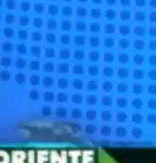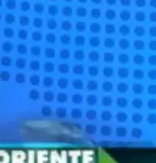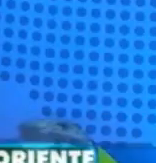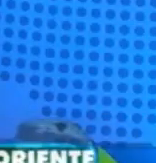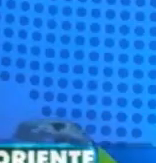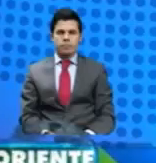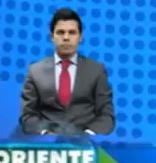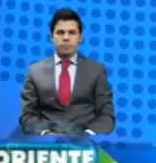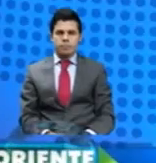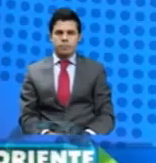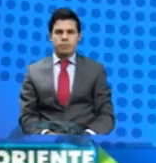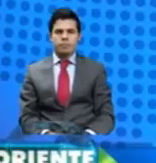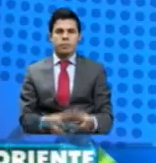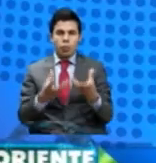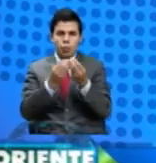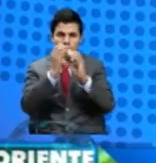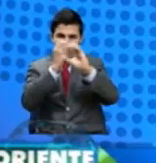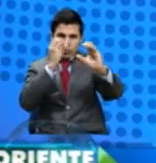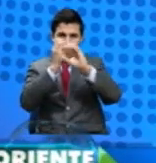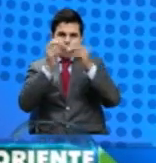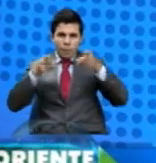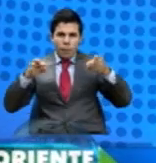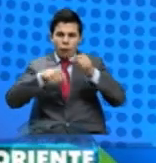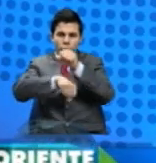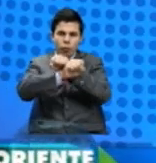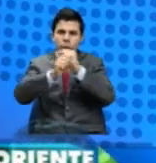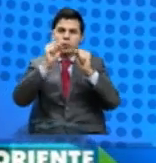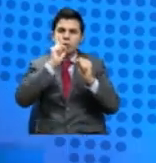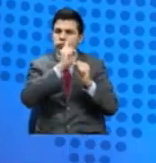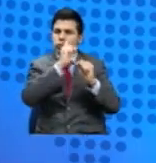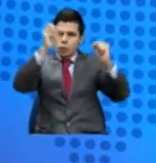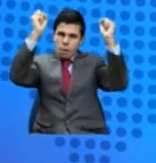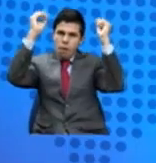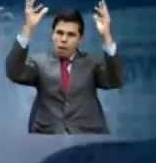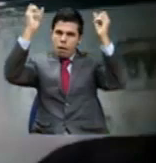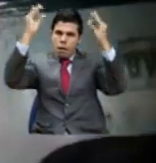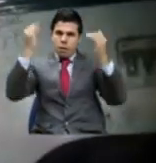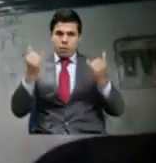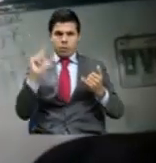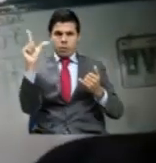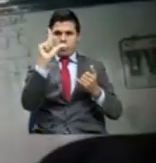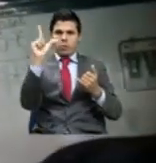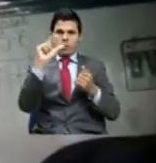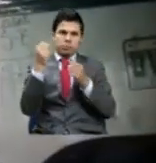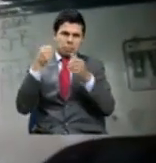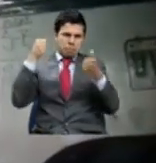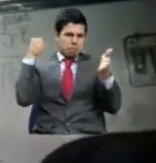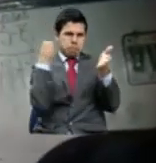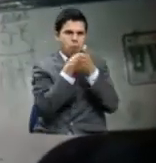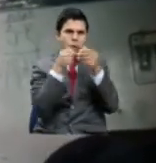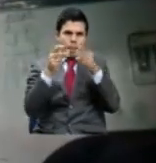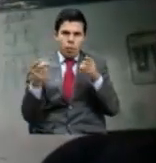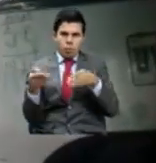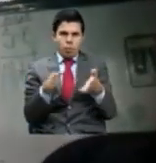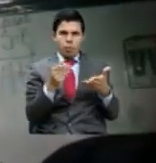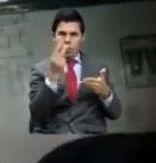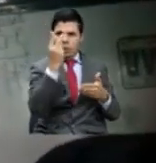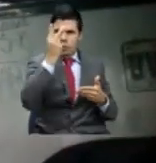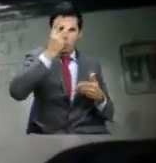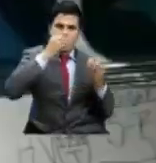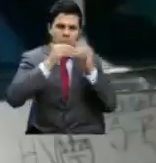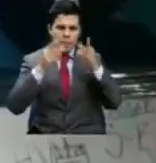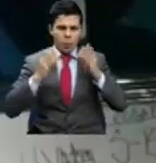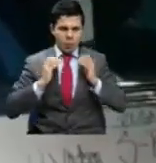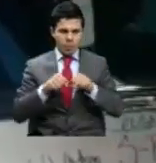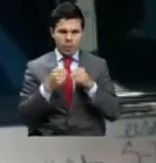Mucha atención porque un bus que transportaba hinchas del Atlético Junior se accidentó en la madrugada de hoy lunes y dejó como saldo inicial 2 personas muertas y más de 20